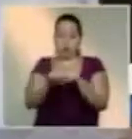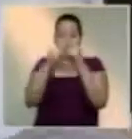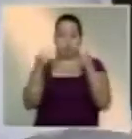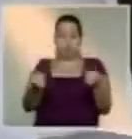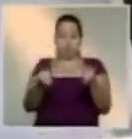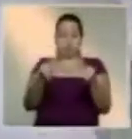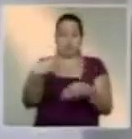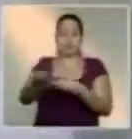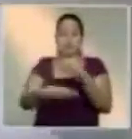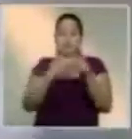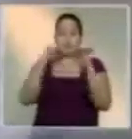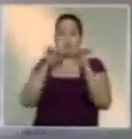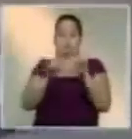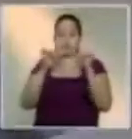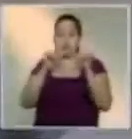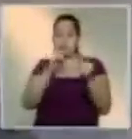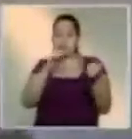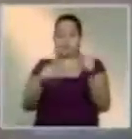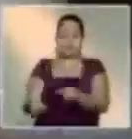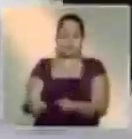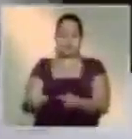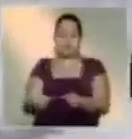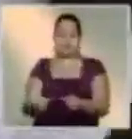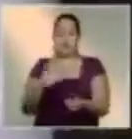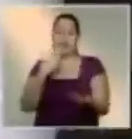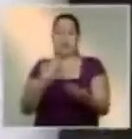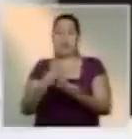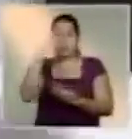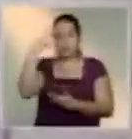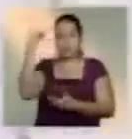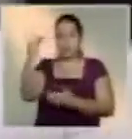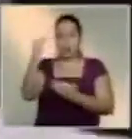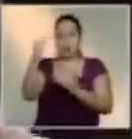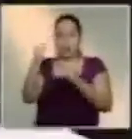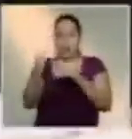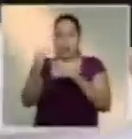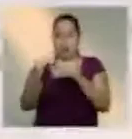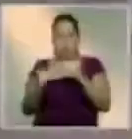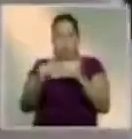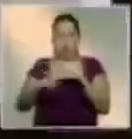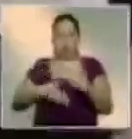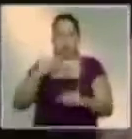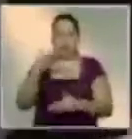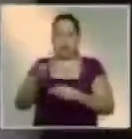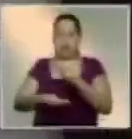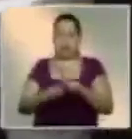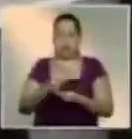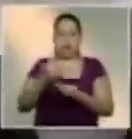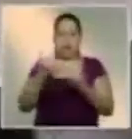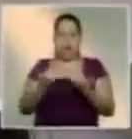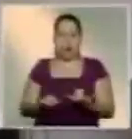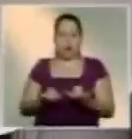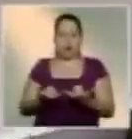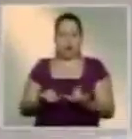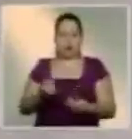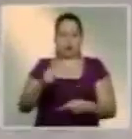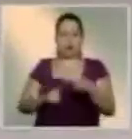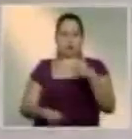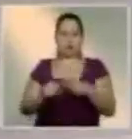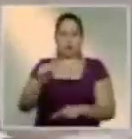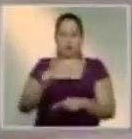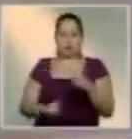y ocurrió una tragedia, gracias a Dios, de menor proporción que la que pudiera ocurrir. Así quedaron algunas